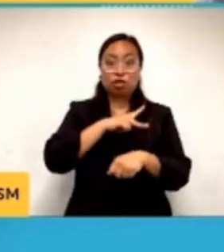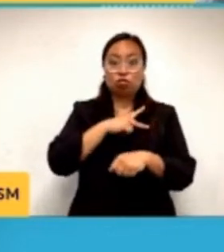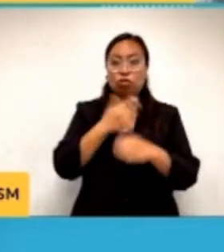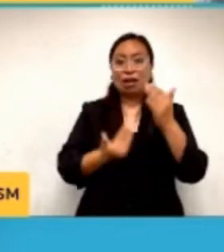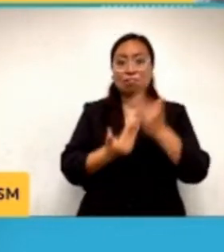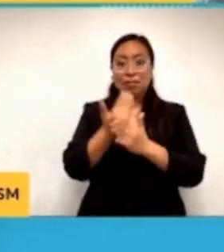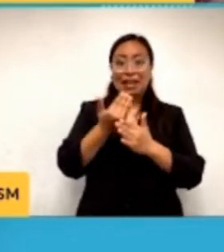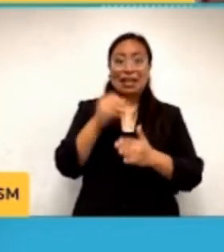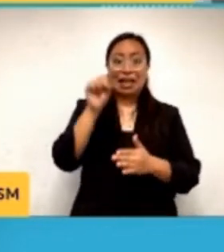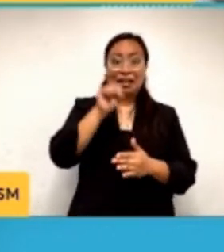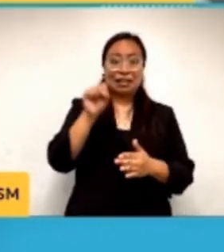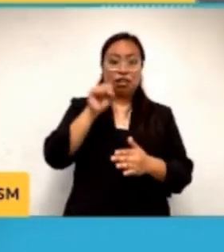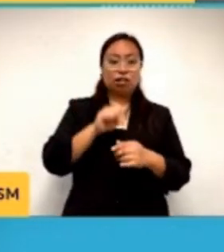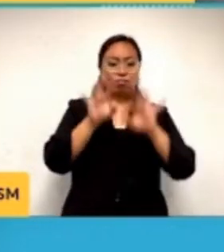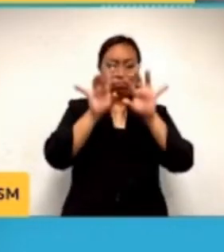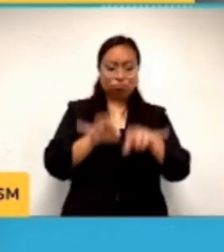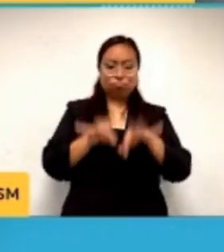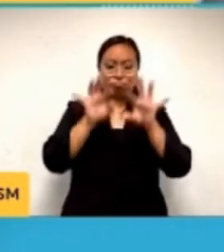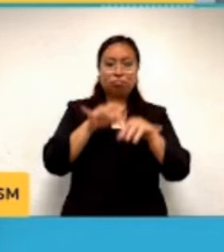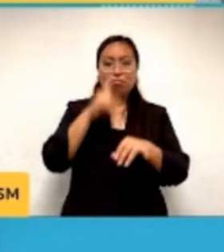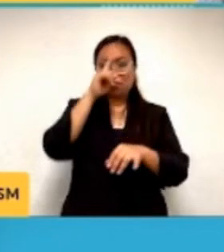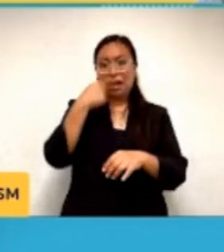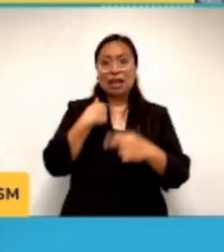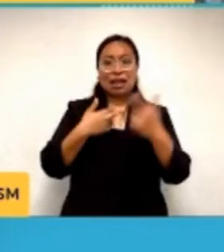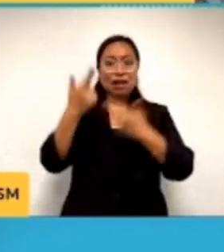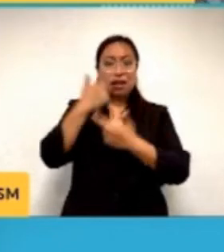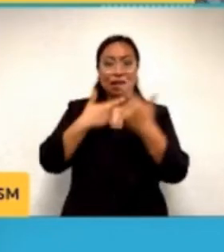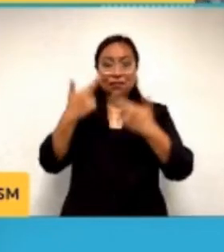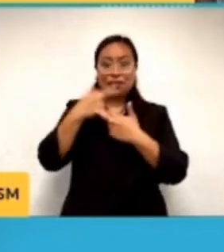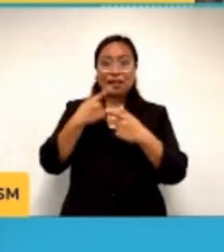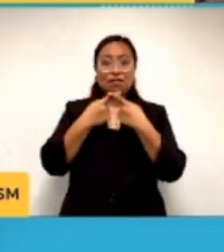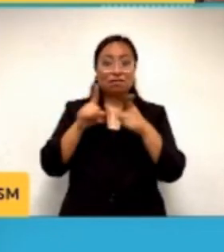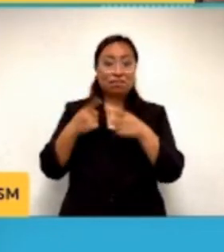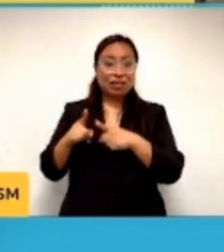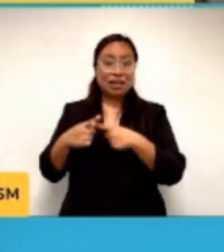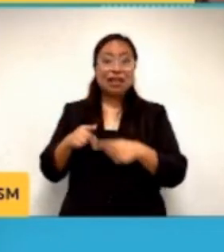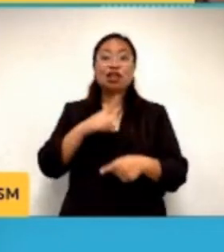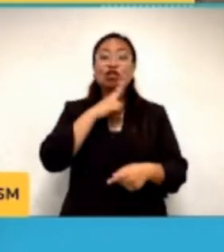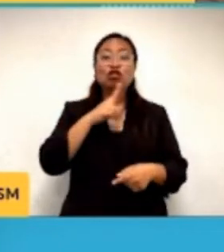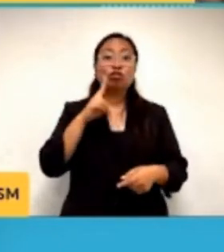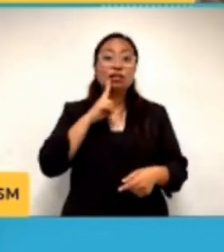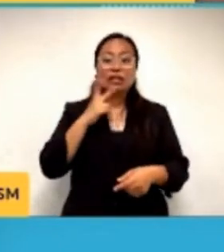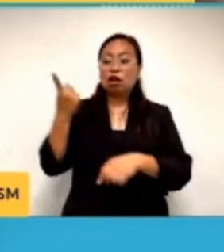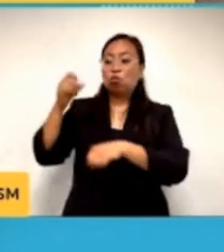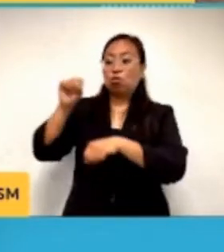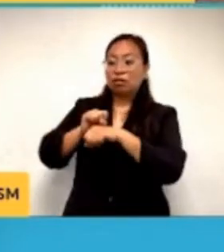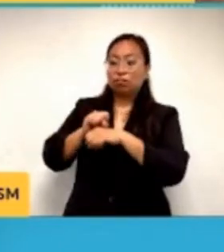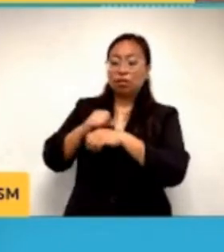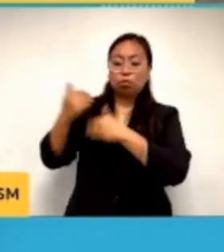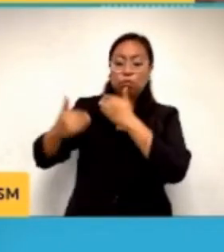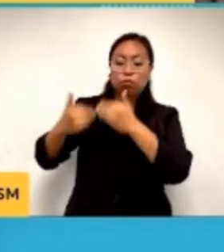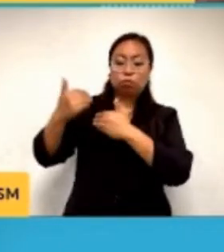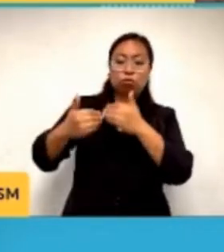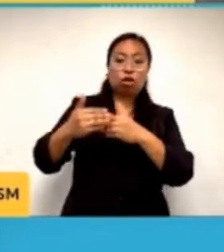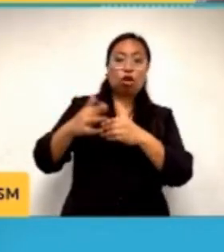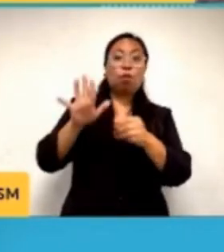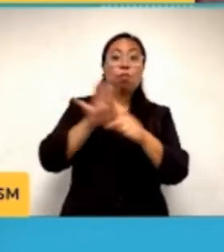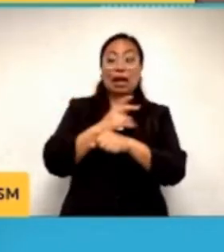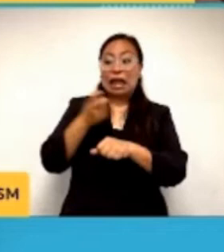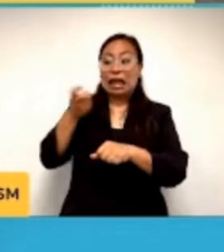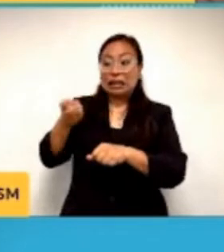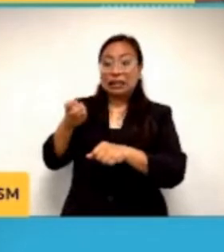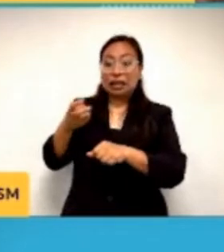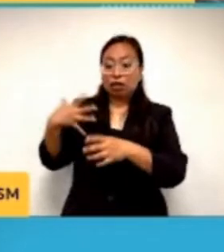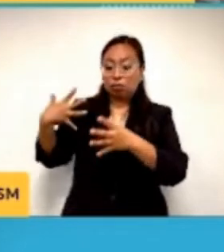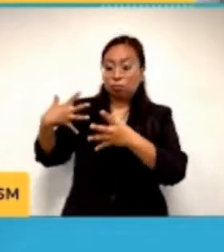de mis sábados para ponerme al corriente de todo lo que me llegó durante la semana, porque los newsletters es una gran